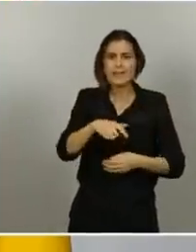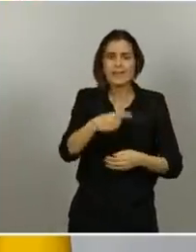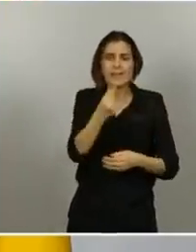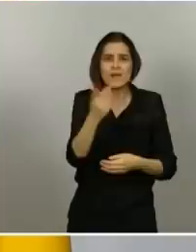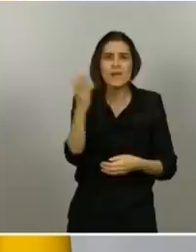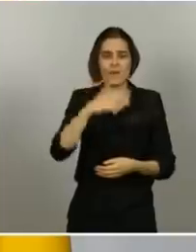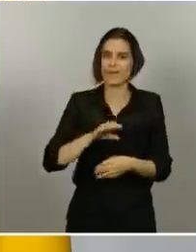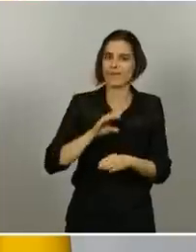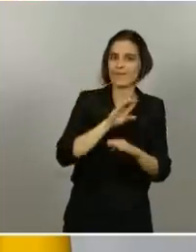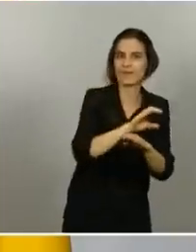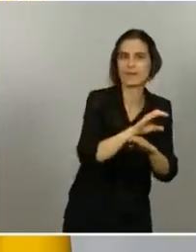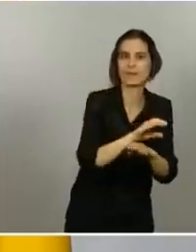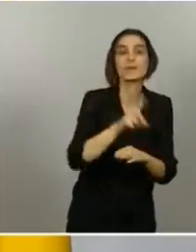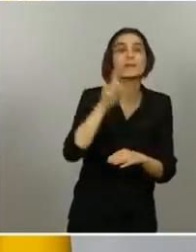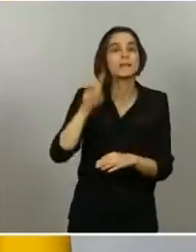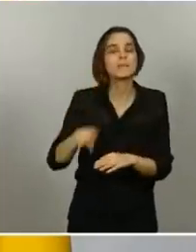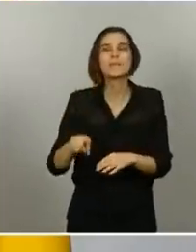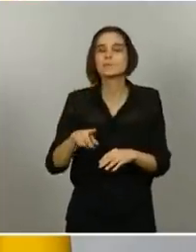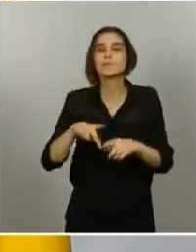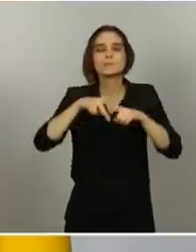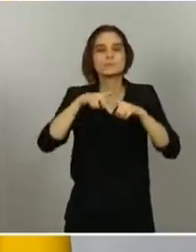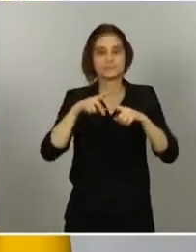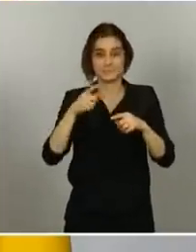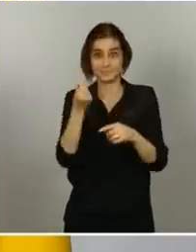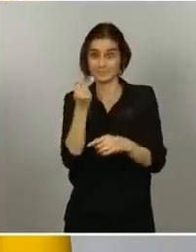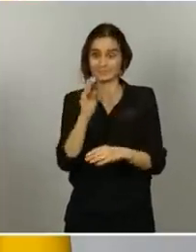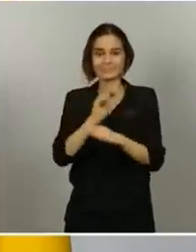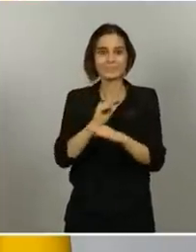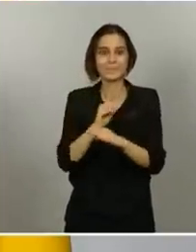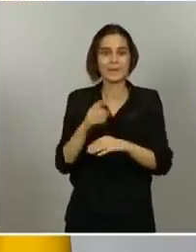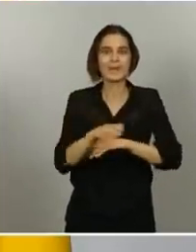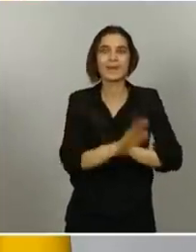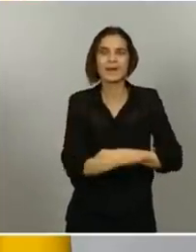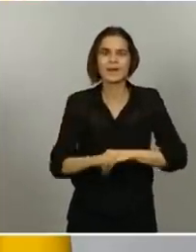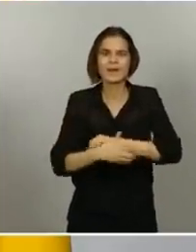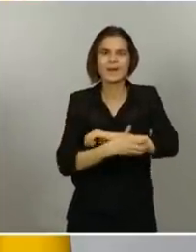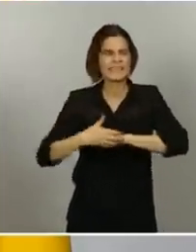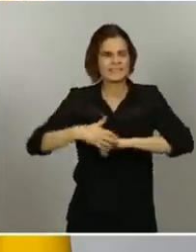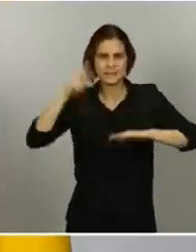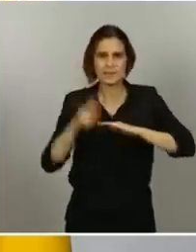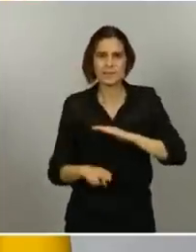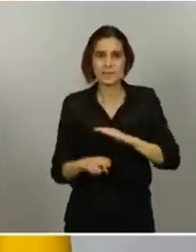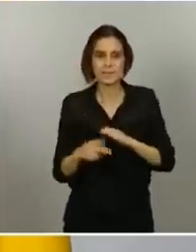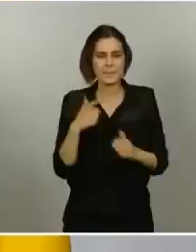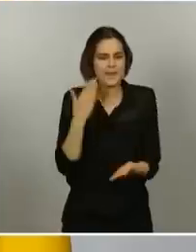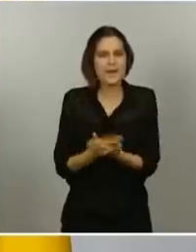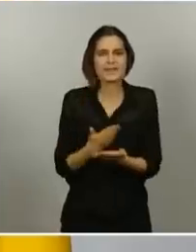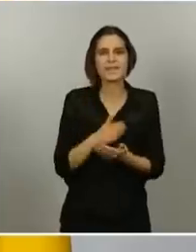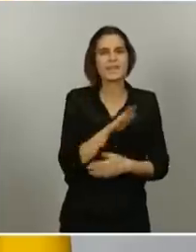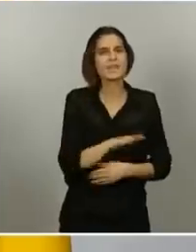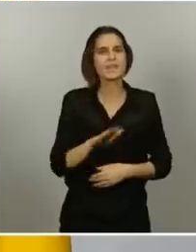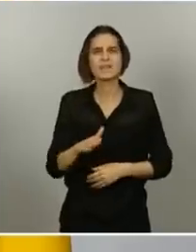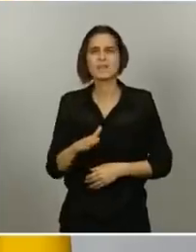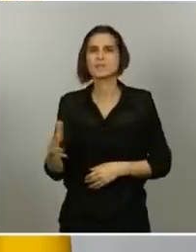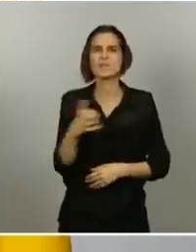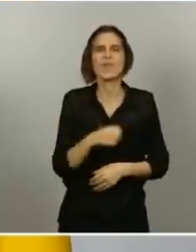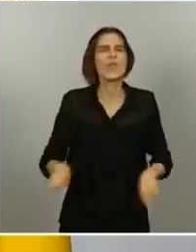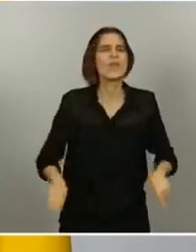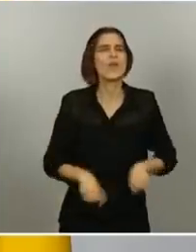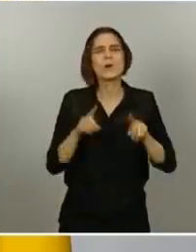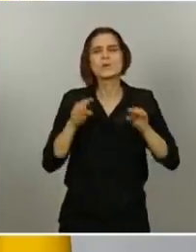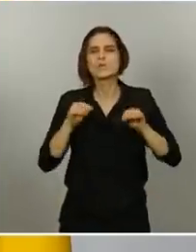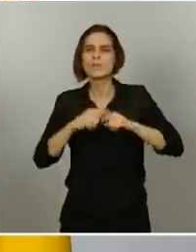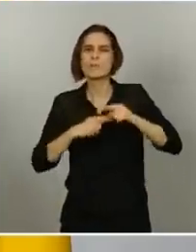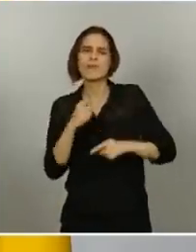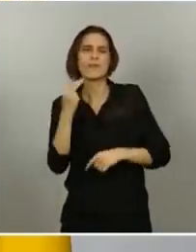contra a pobreza infantil e para garantizar que todos os niños e niñas de noso país independentemente de seu origen económico poden crecer en